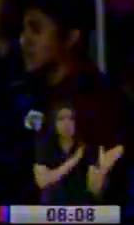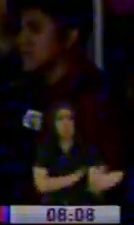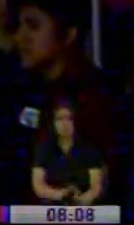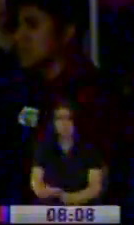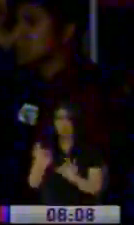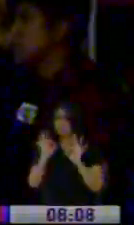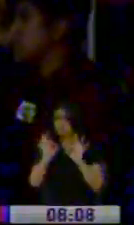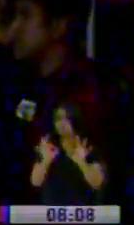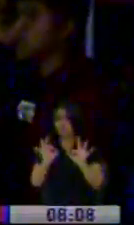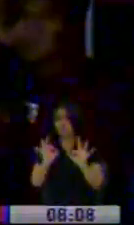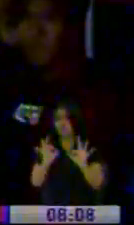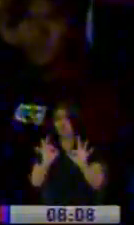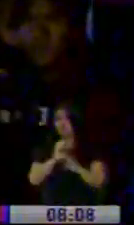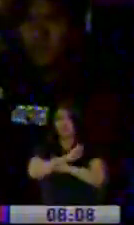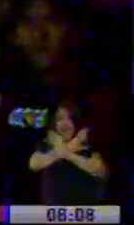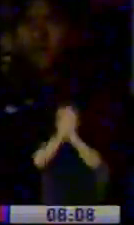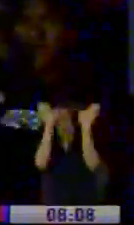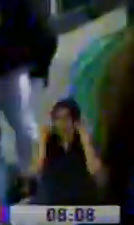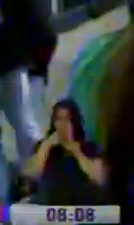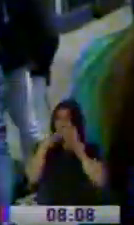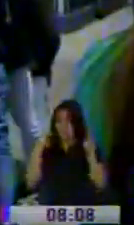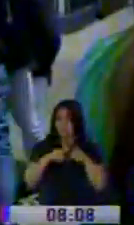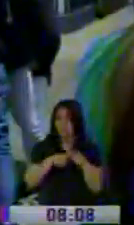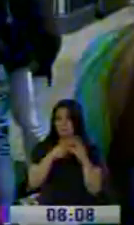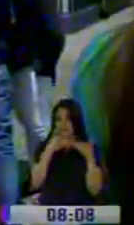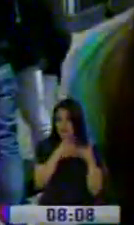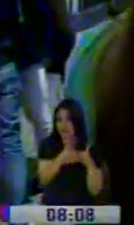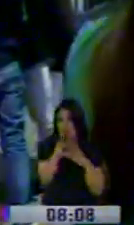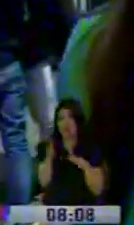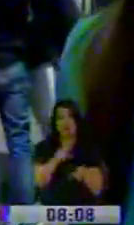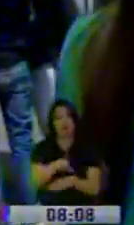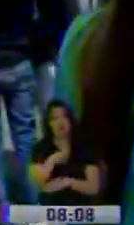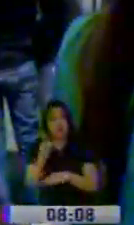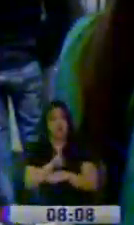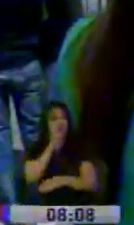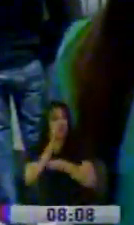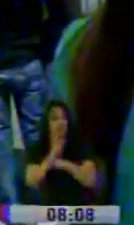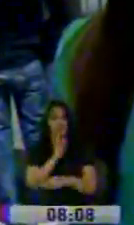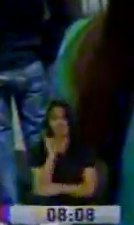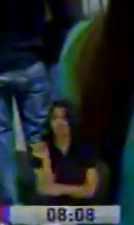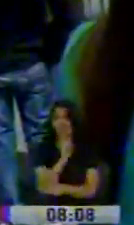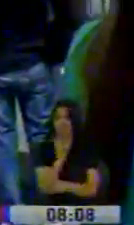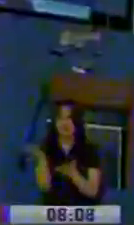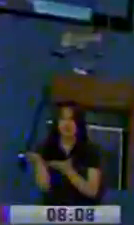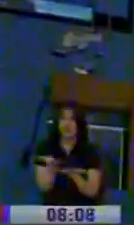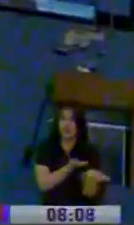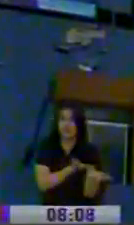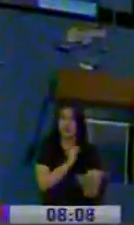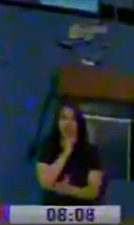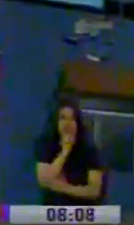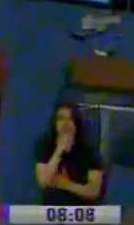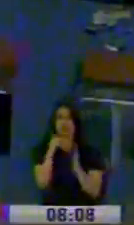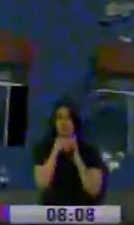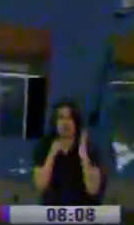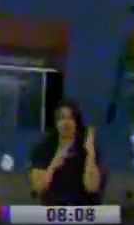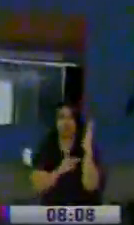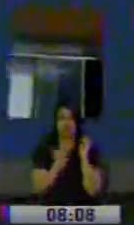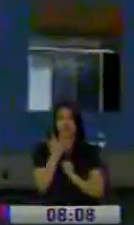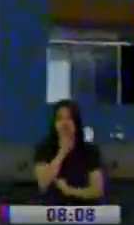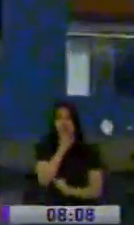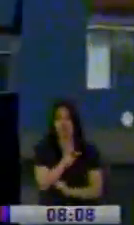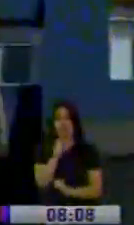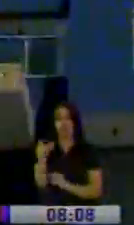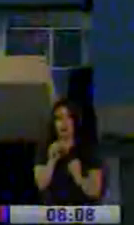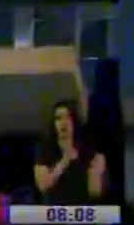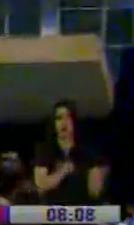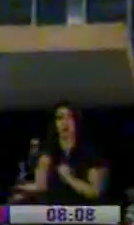manera muy clara desde un principio. La autodirectiva sostiene que la realización del evento se la atribuyeron 3 personas, sin